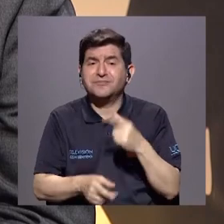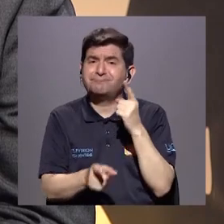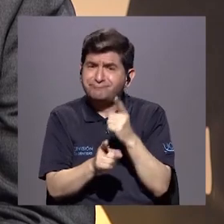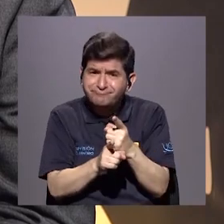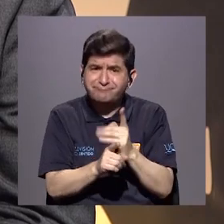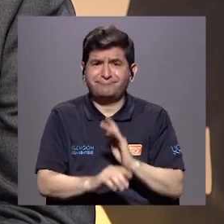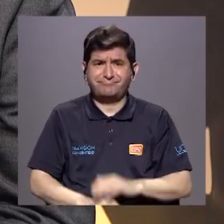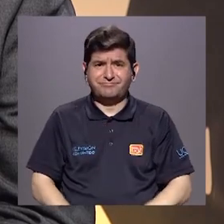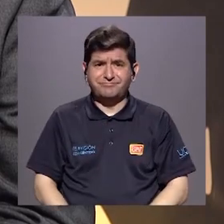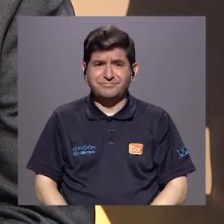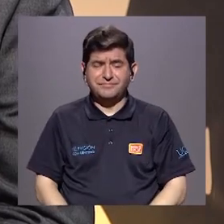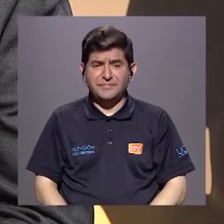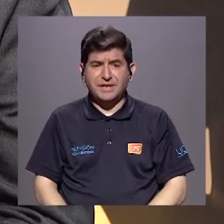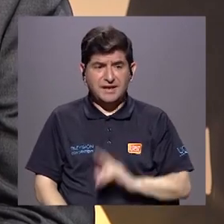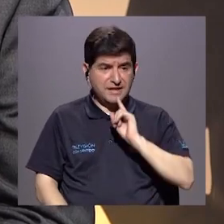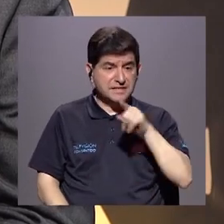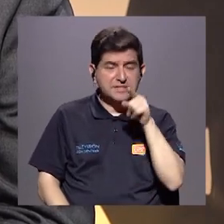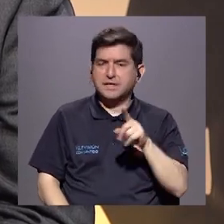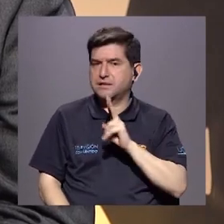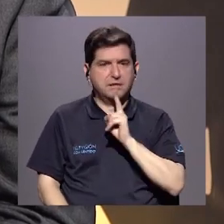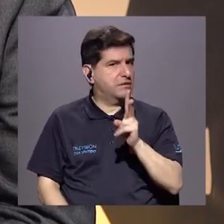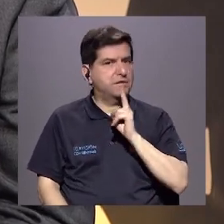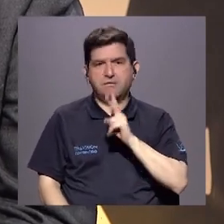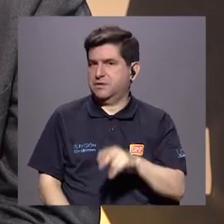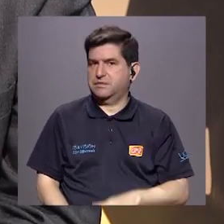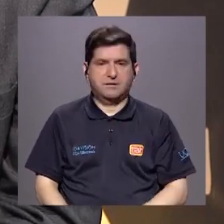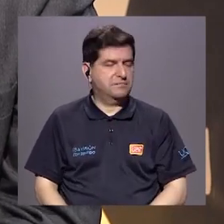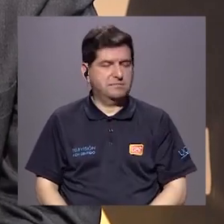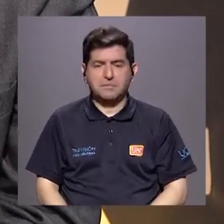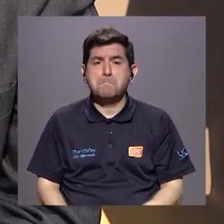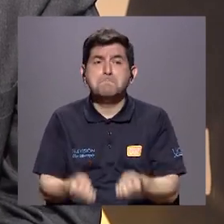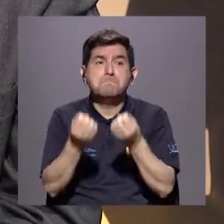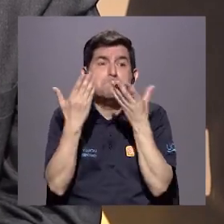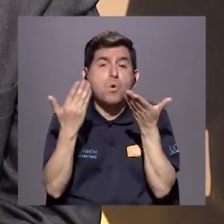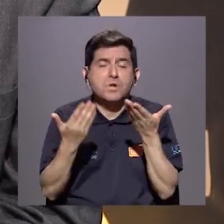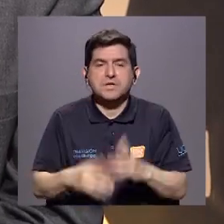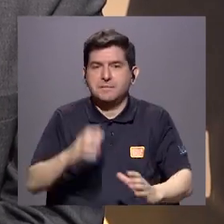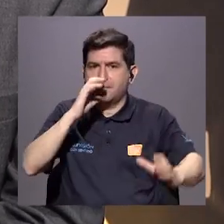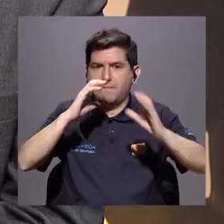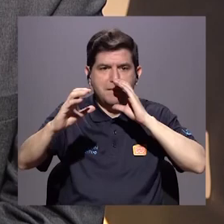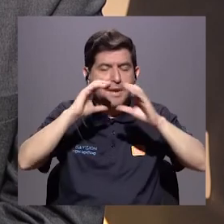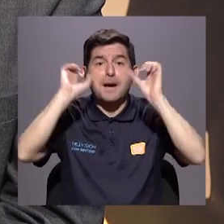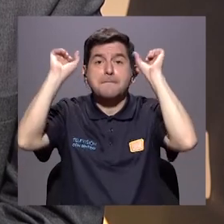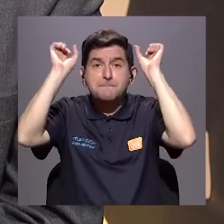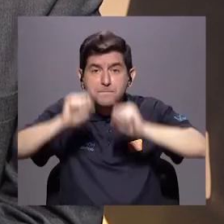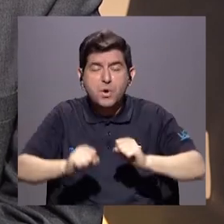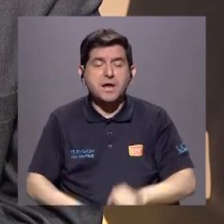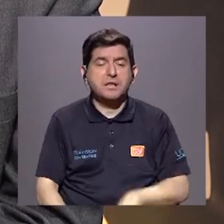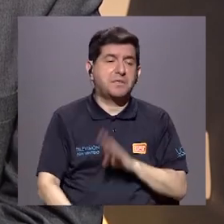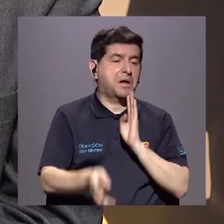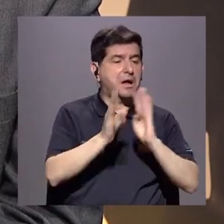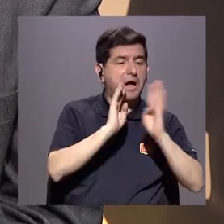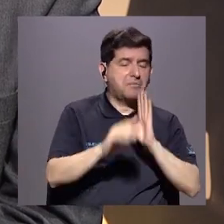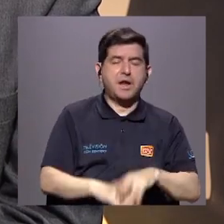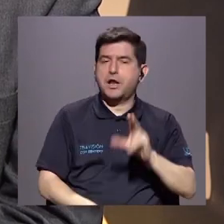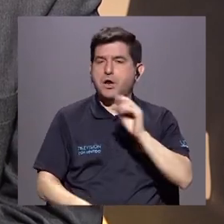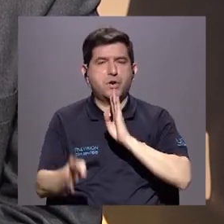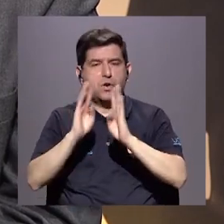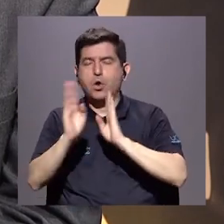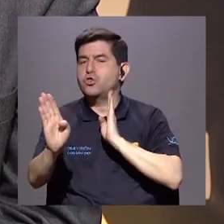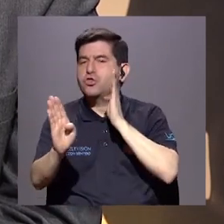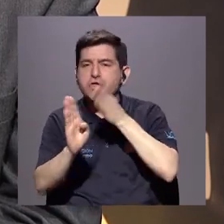lo que tendríamos que decir es que eso no es cierto efectivamente hay muchísimas comunicaciones que pueden ser verbales no verbales